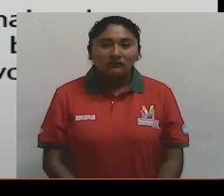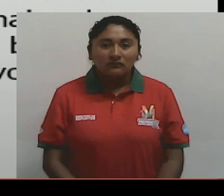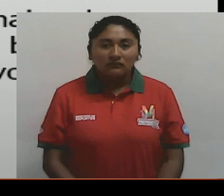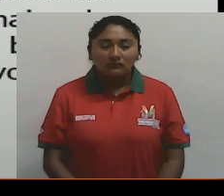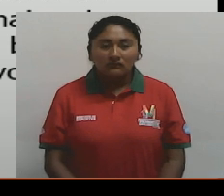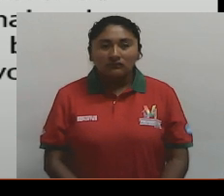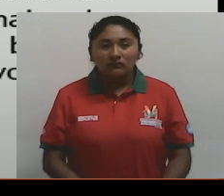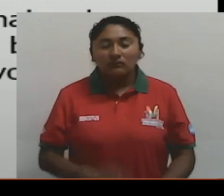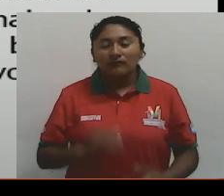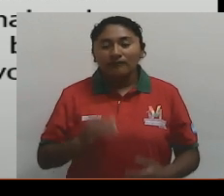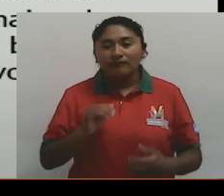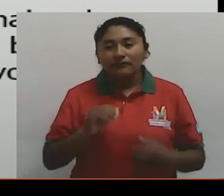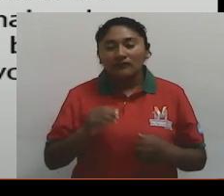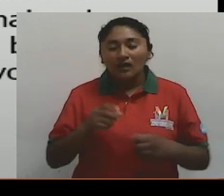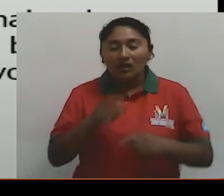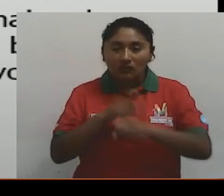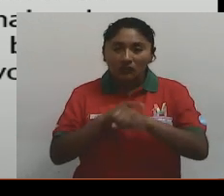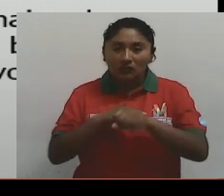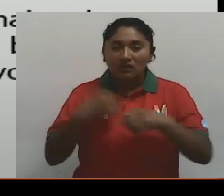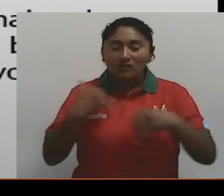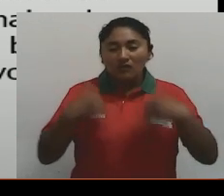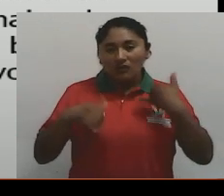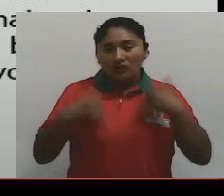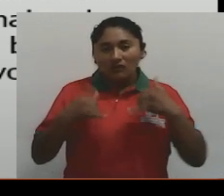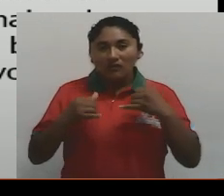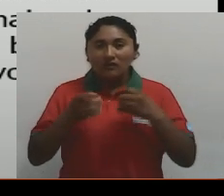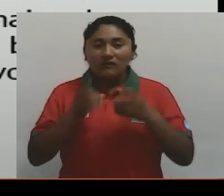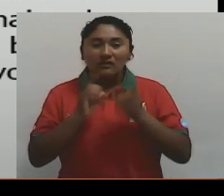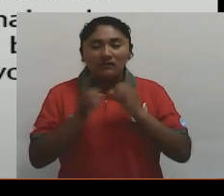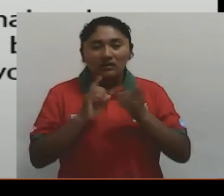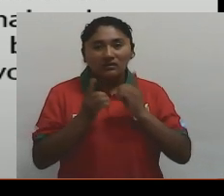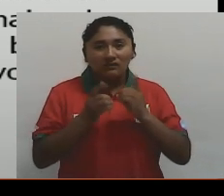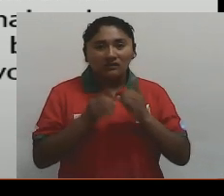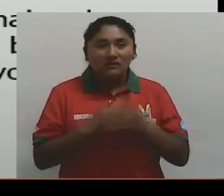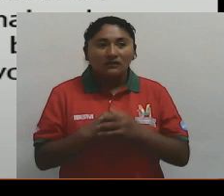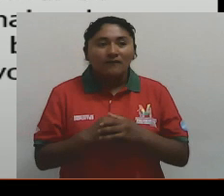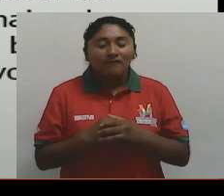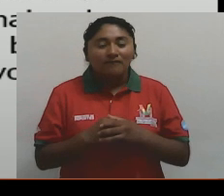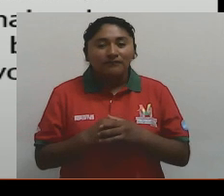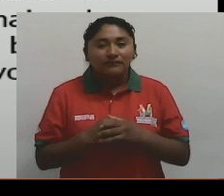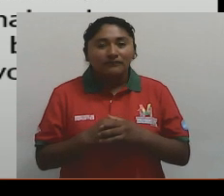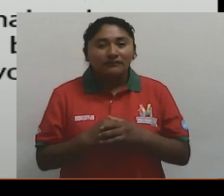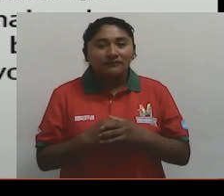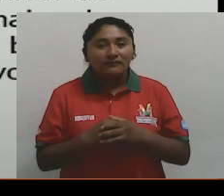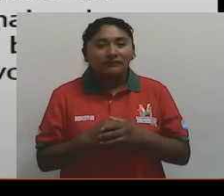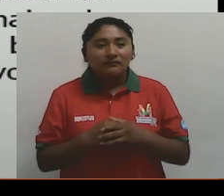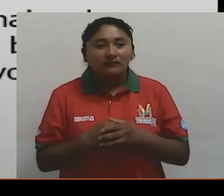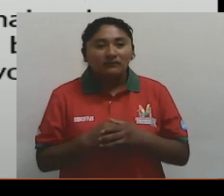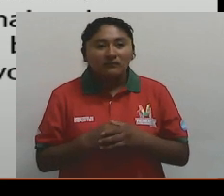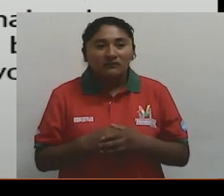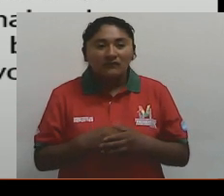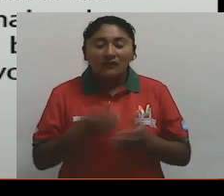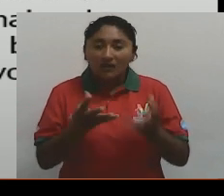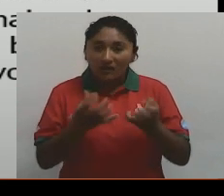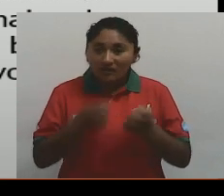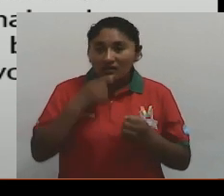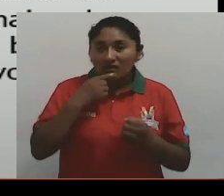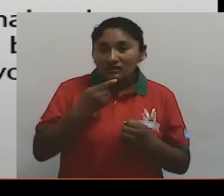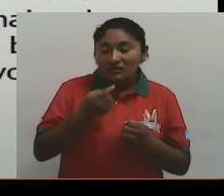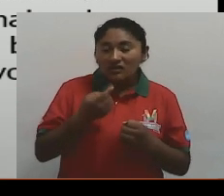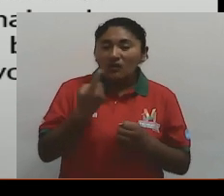juego y el verdadero comportamiento antideportivo. Se refiere a que todo árbitro tiene que actuar con bastante